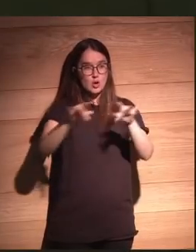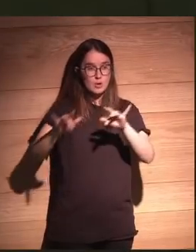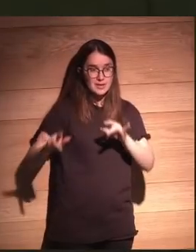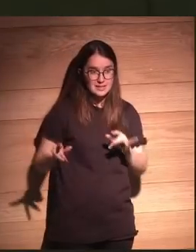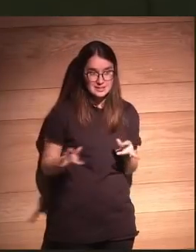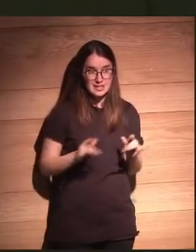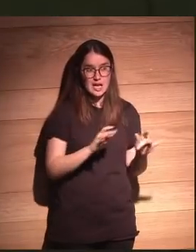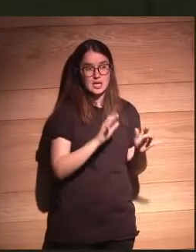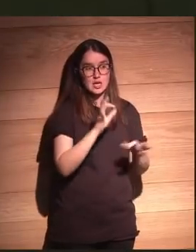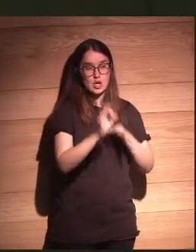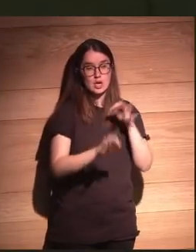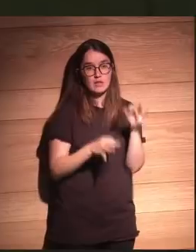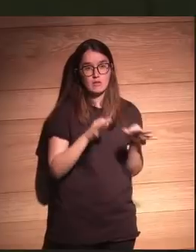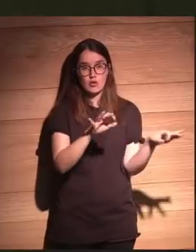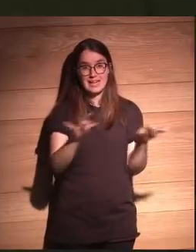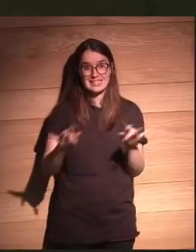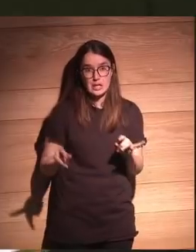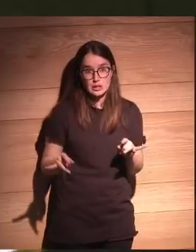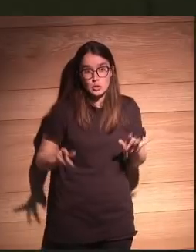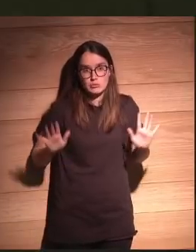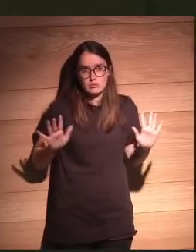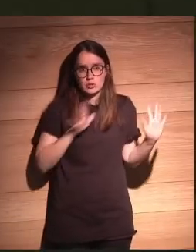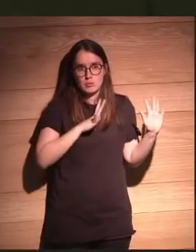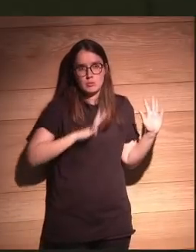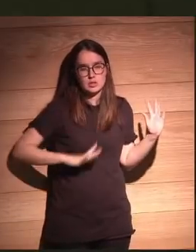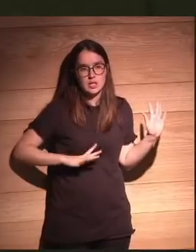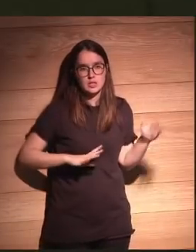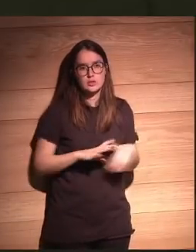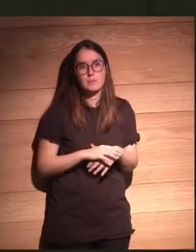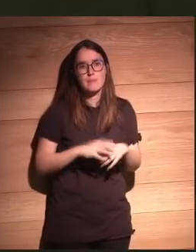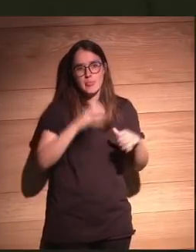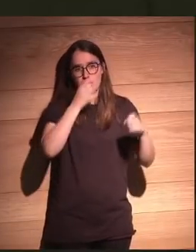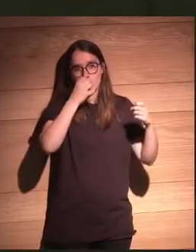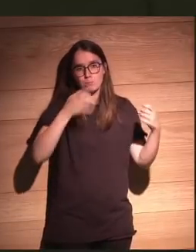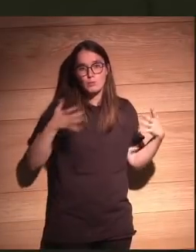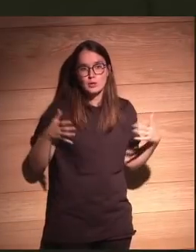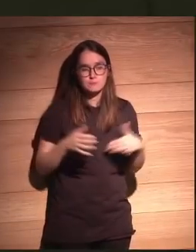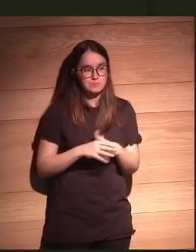del Territorio. Porque como no represento... Bueno,